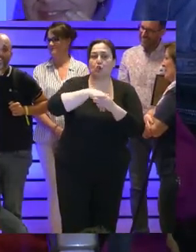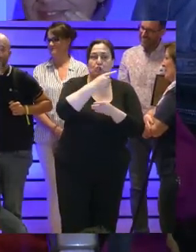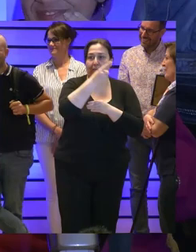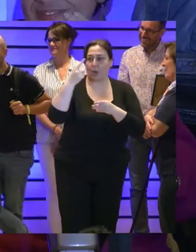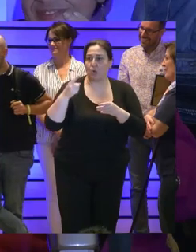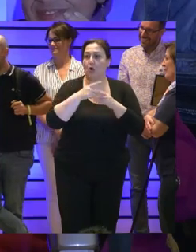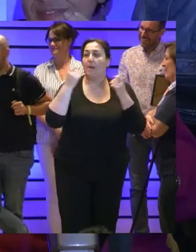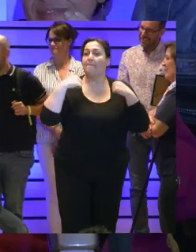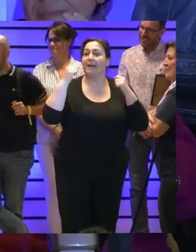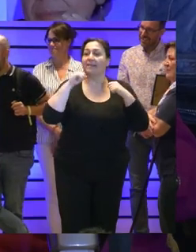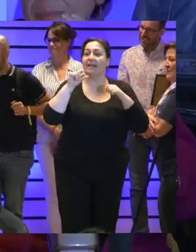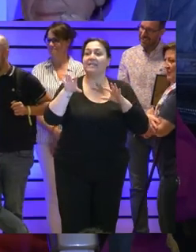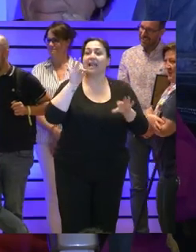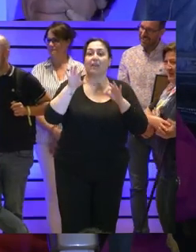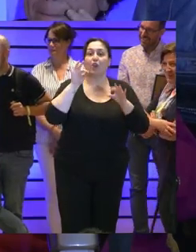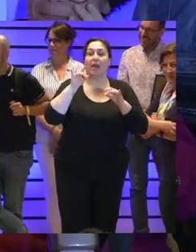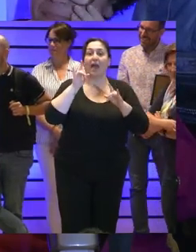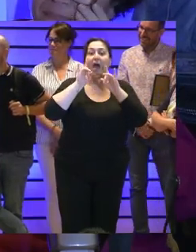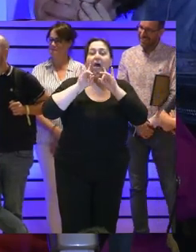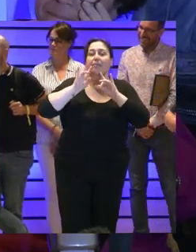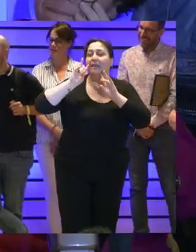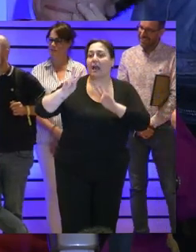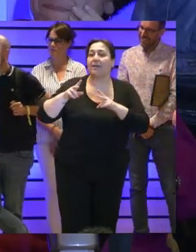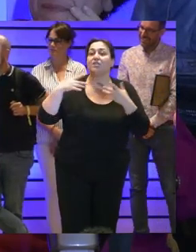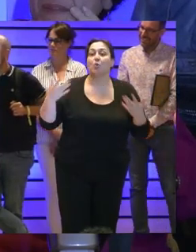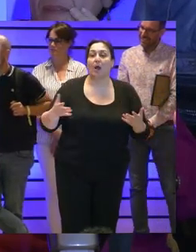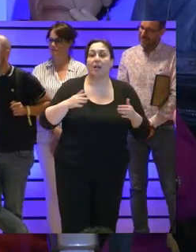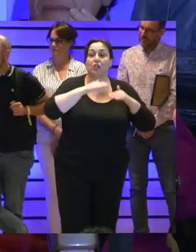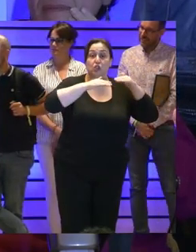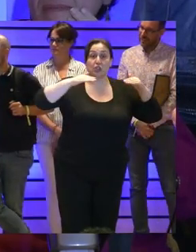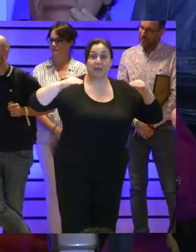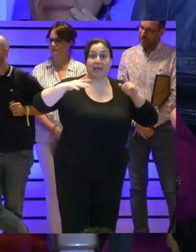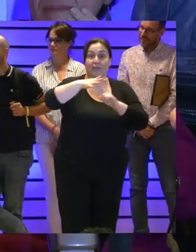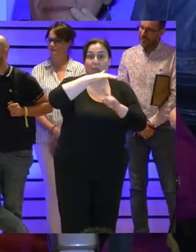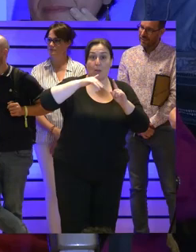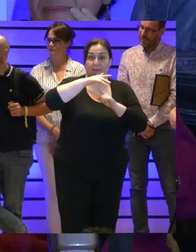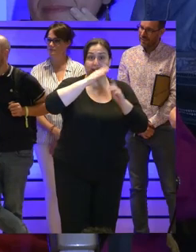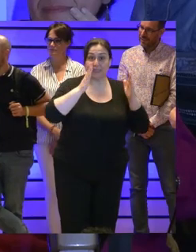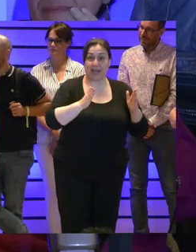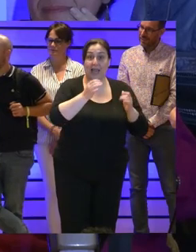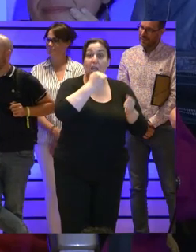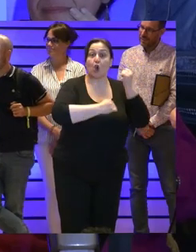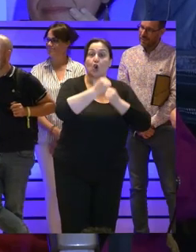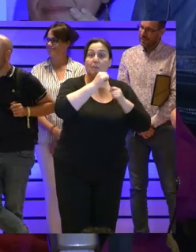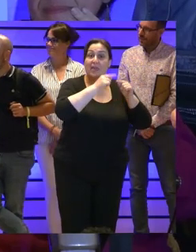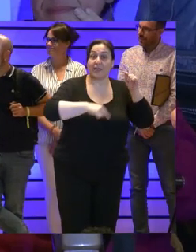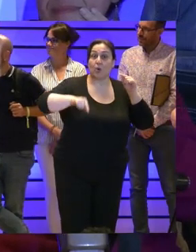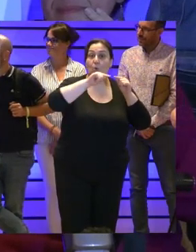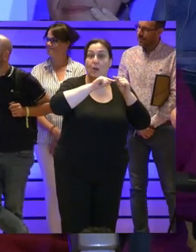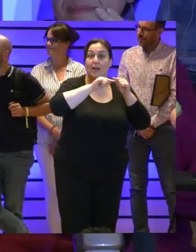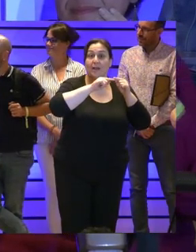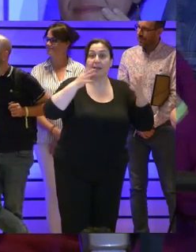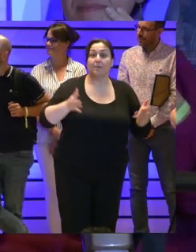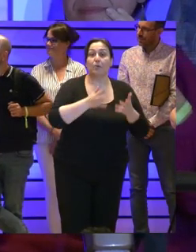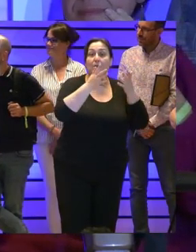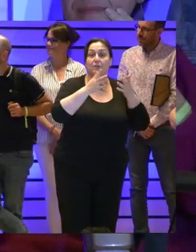las prácticas relacionadas como admirables son en sostenibilidad medioambiental, economía circular inclusiva, impulsando